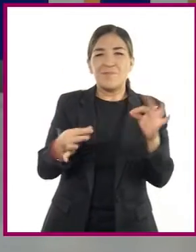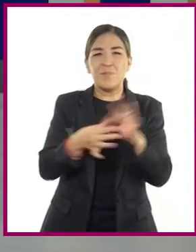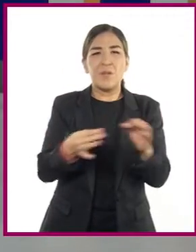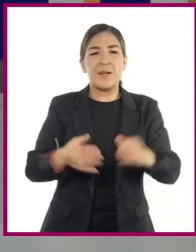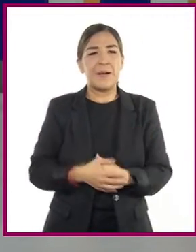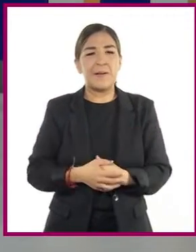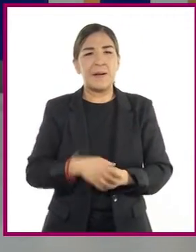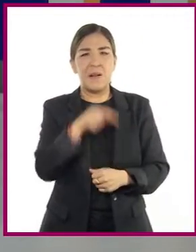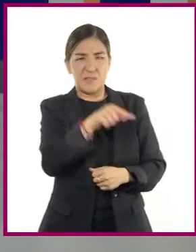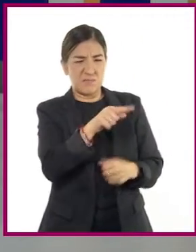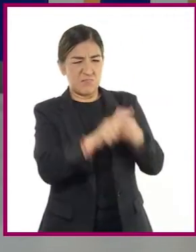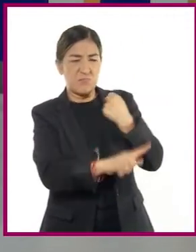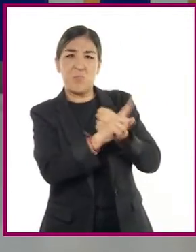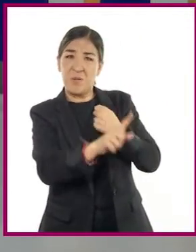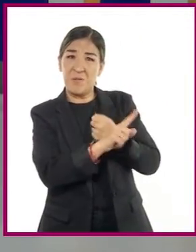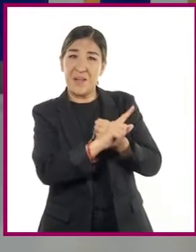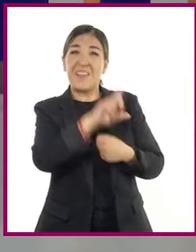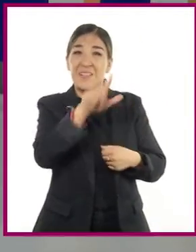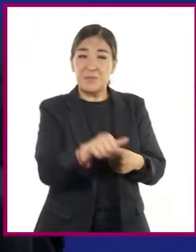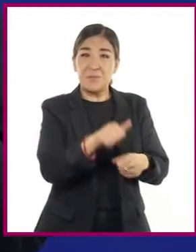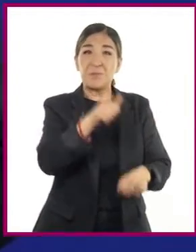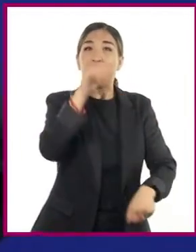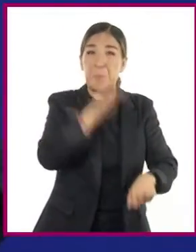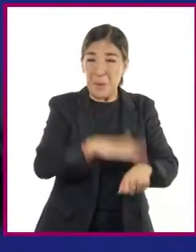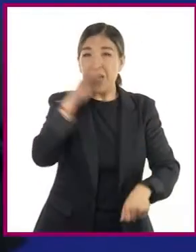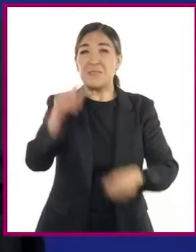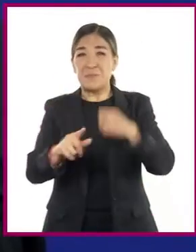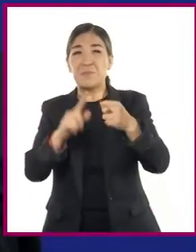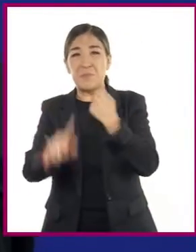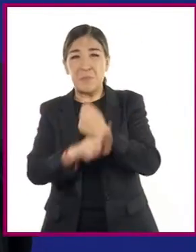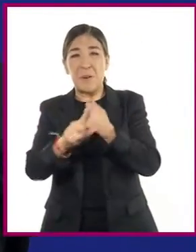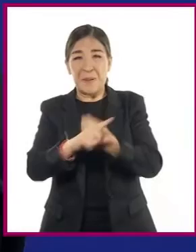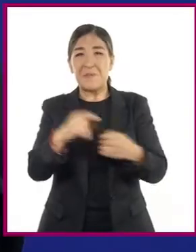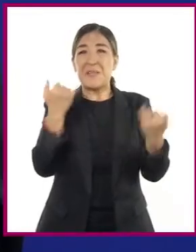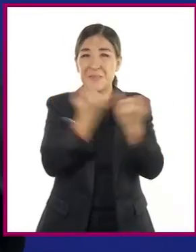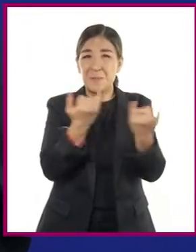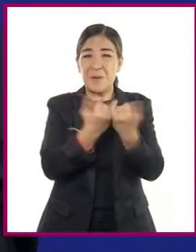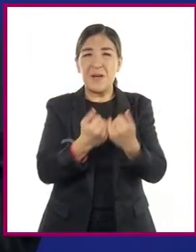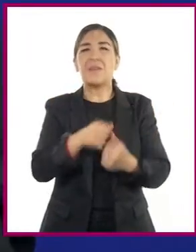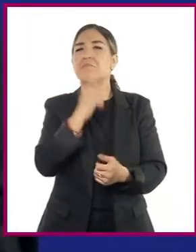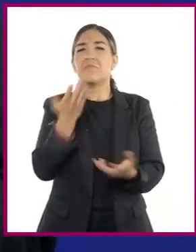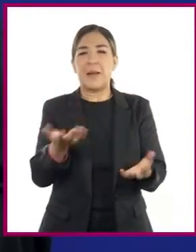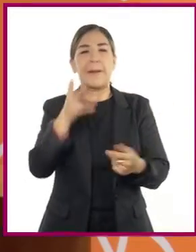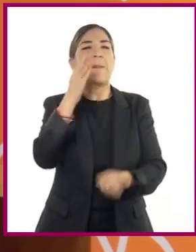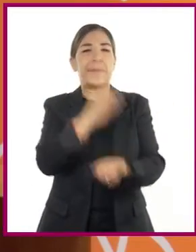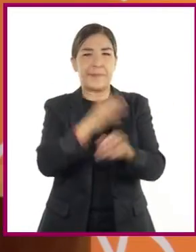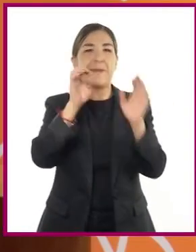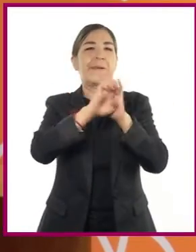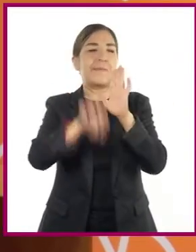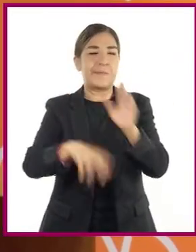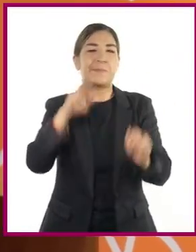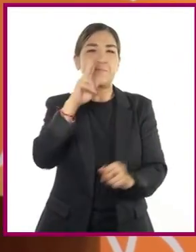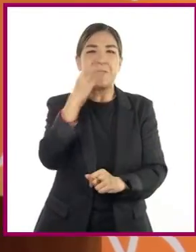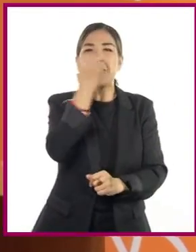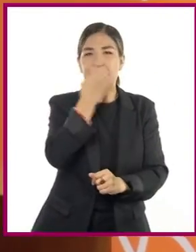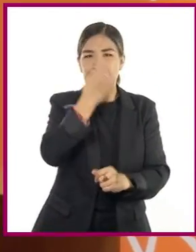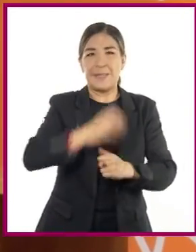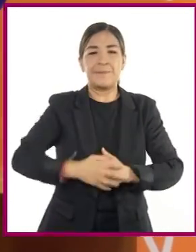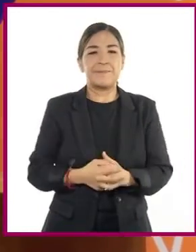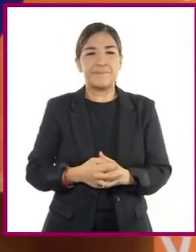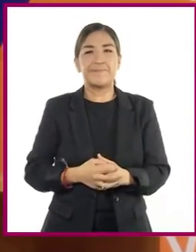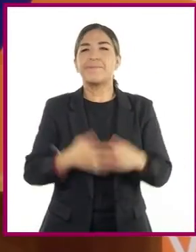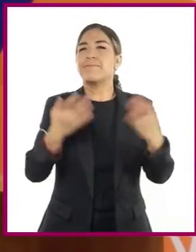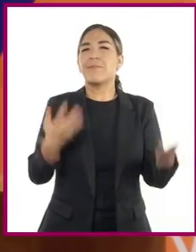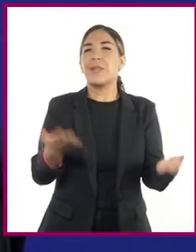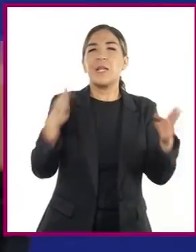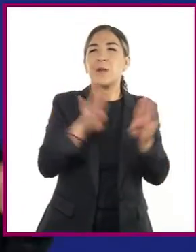problema puede tener varias causas? Mira, pongamos un ejemplo del ámbito escolar, aunque en realidad es algo